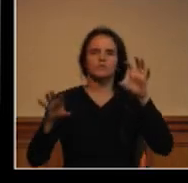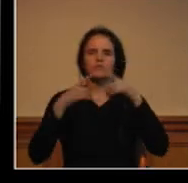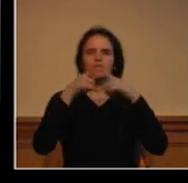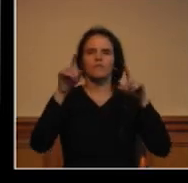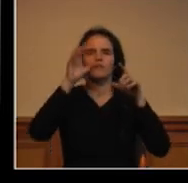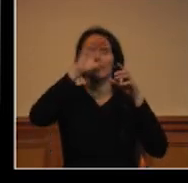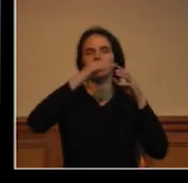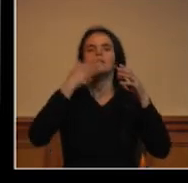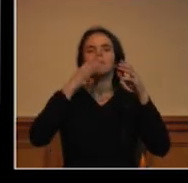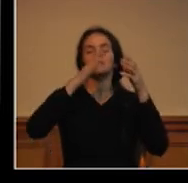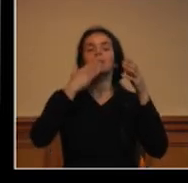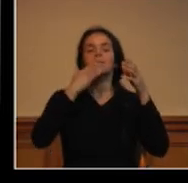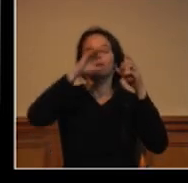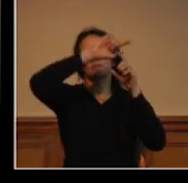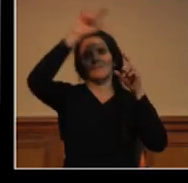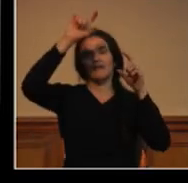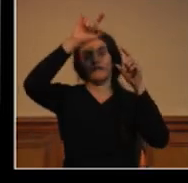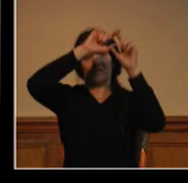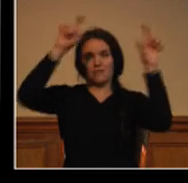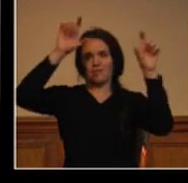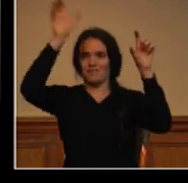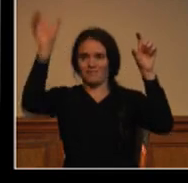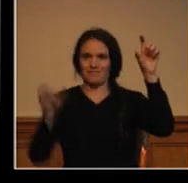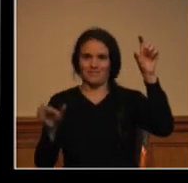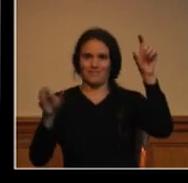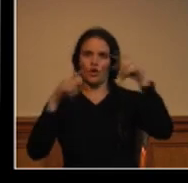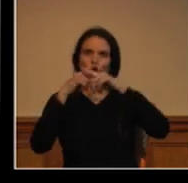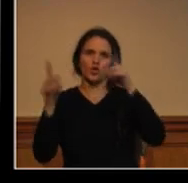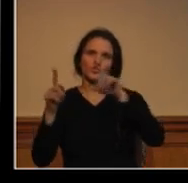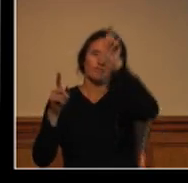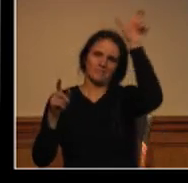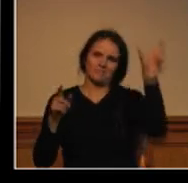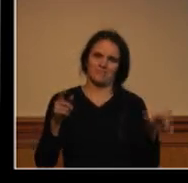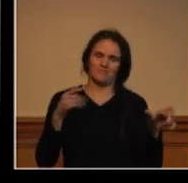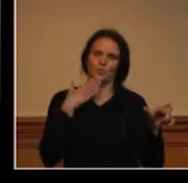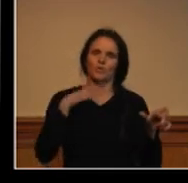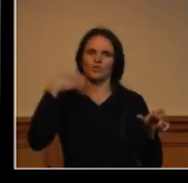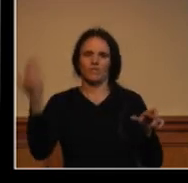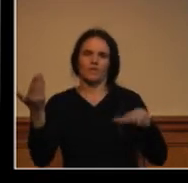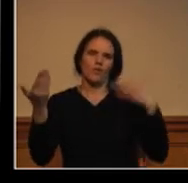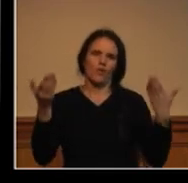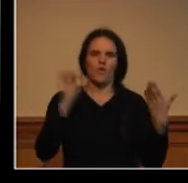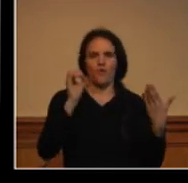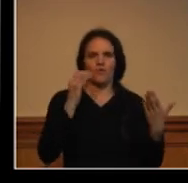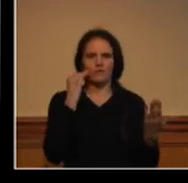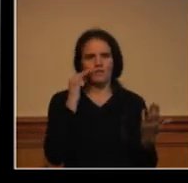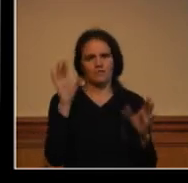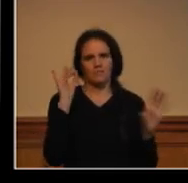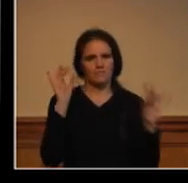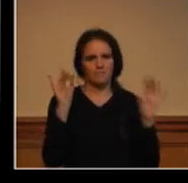barra lateral. Ahí en el teclado se observa más que está mucho más grande la letra en comparación